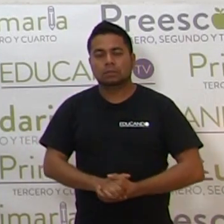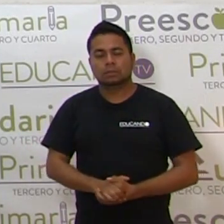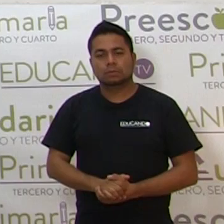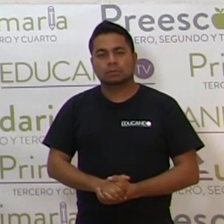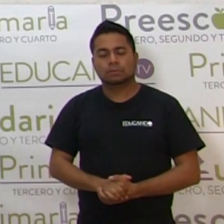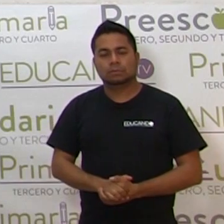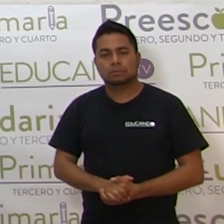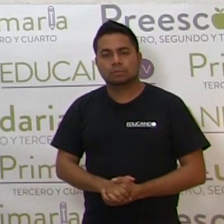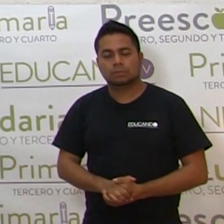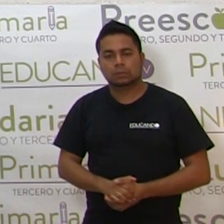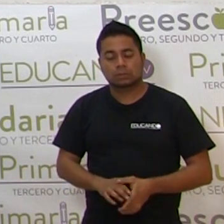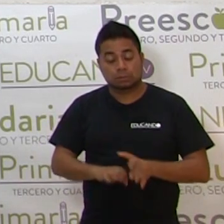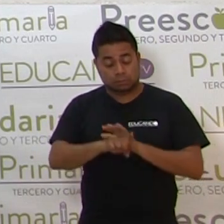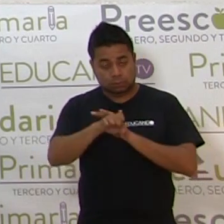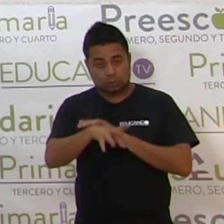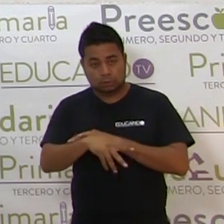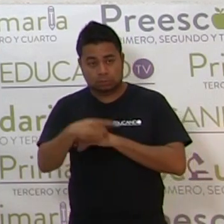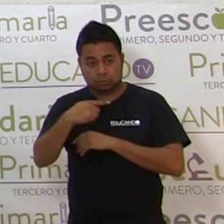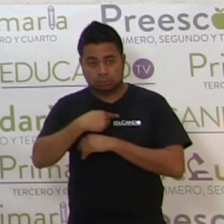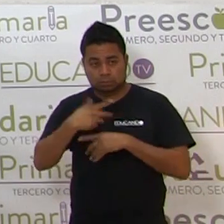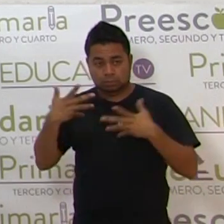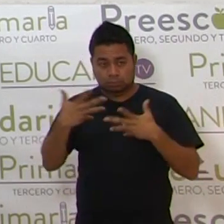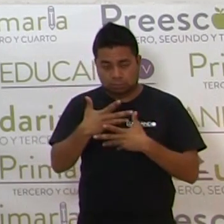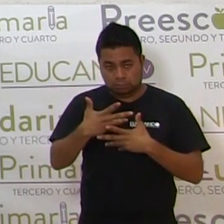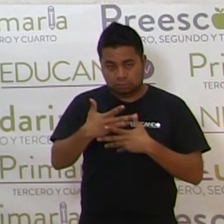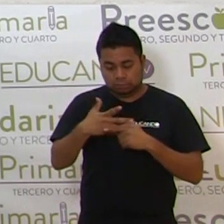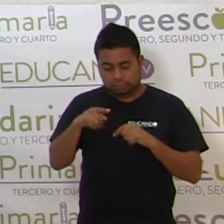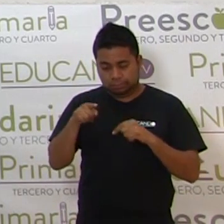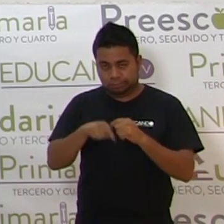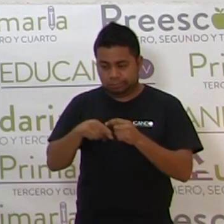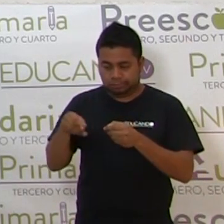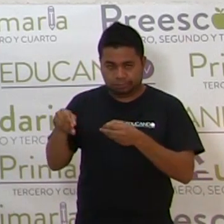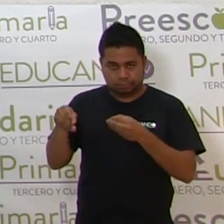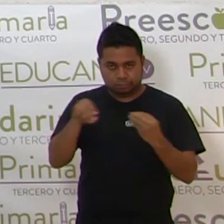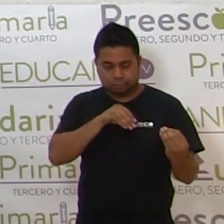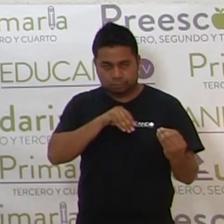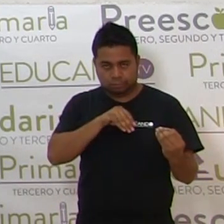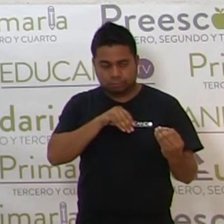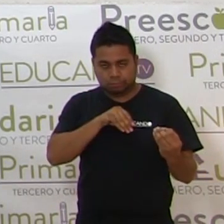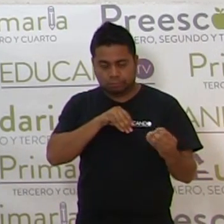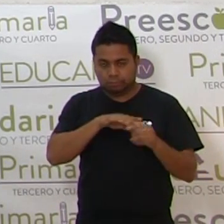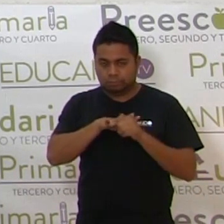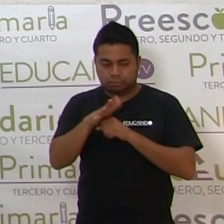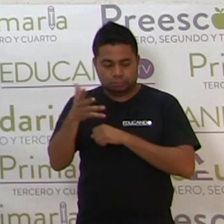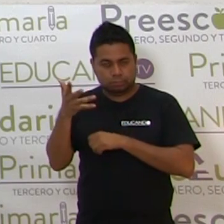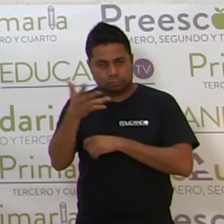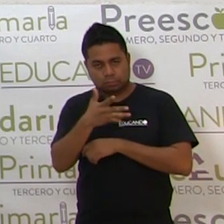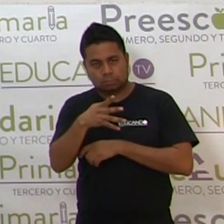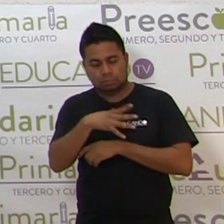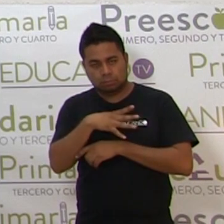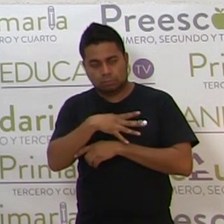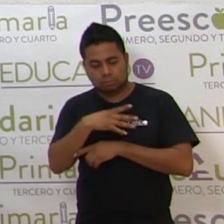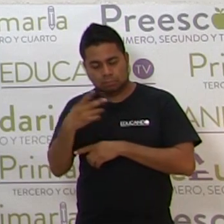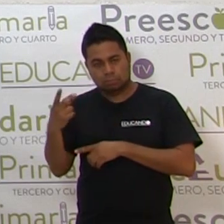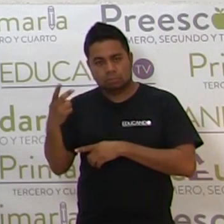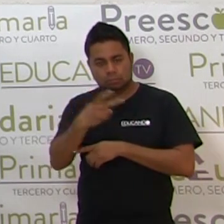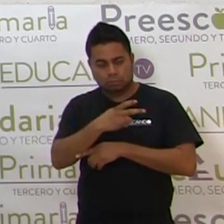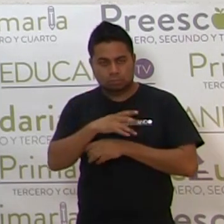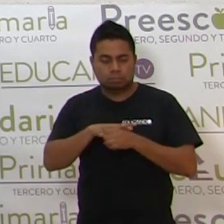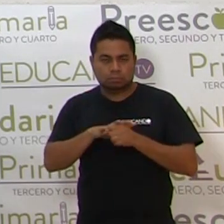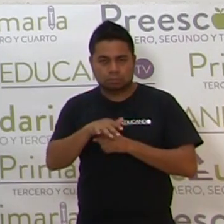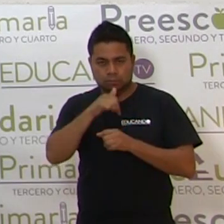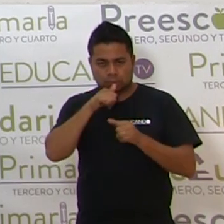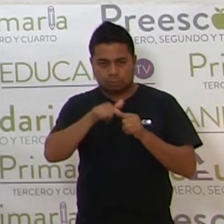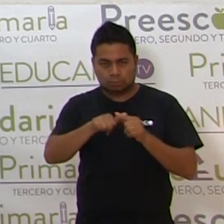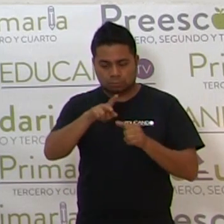nosotros hacemos esto y lo quitamos, tenemos esta que está acá, es